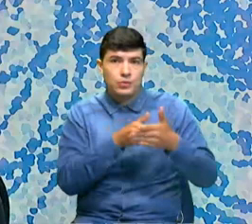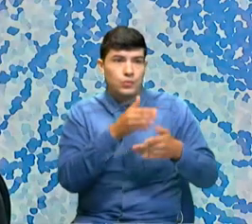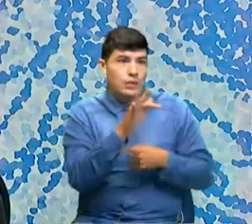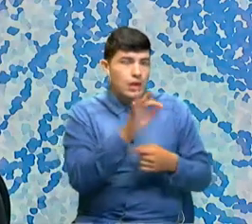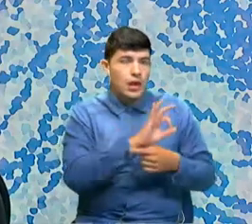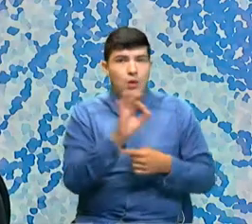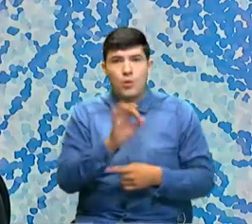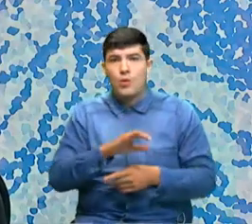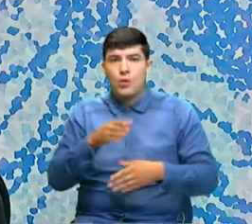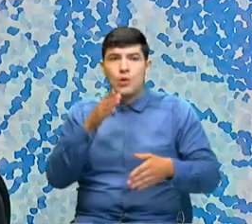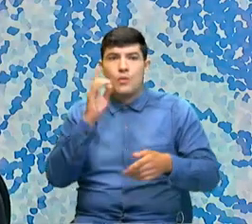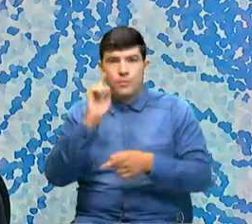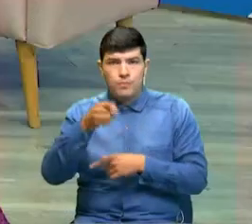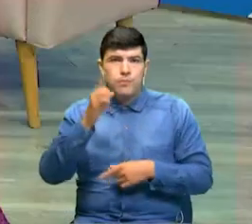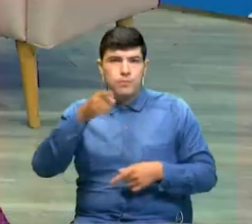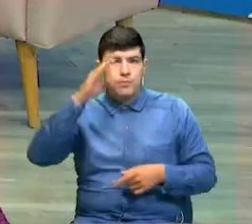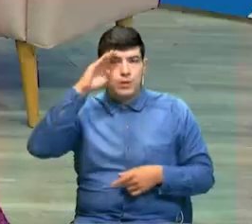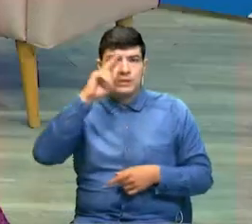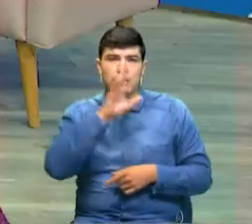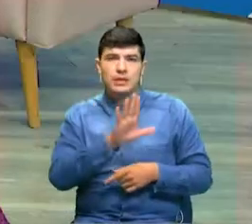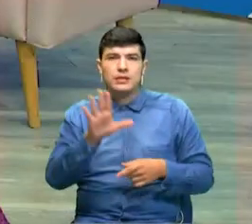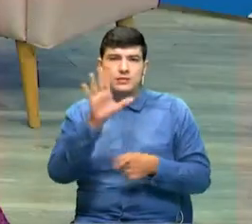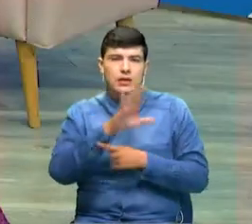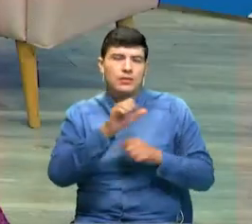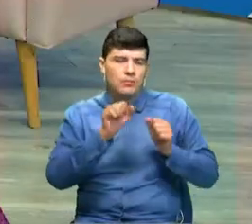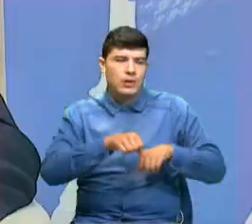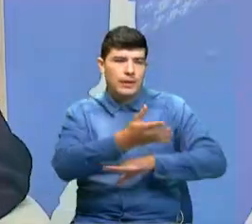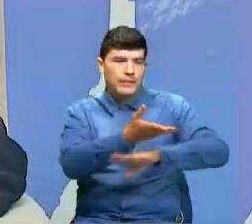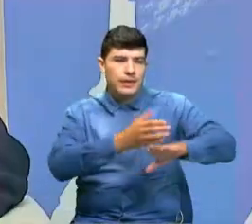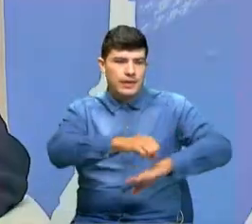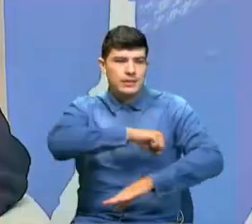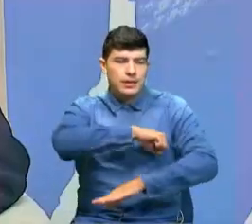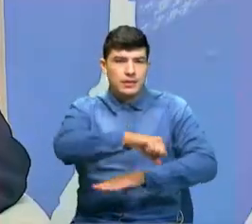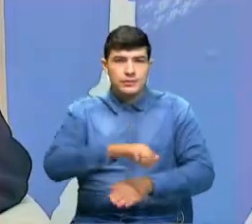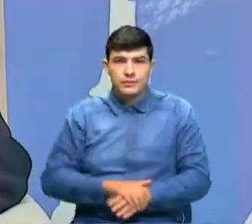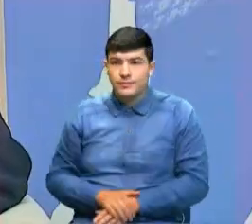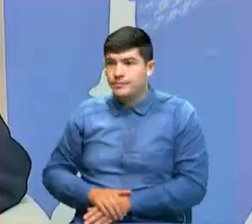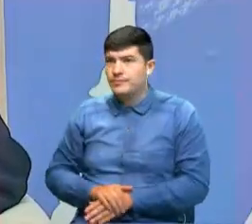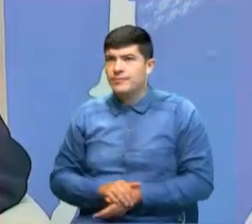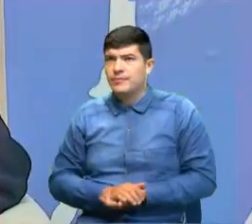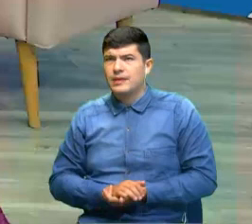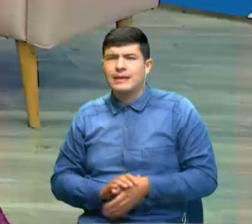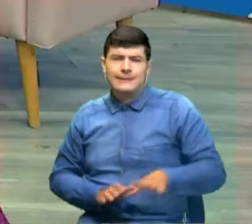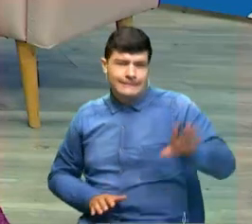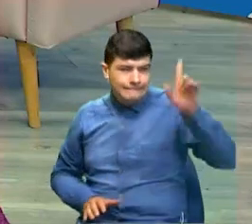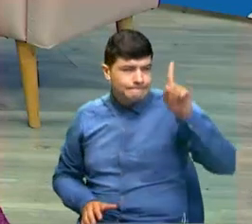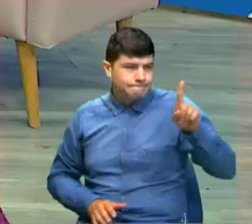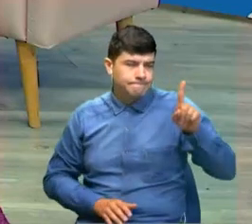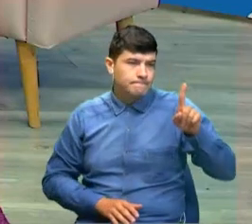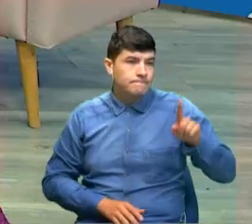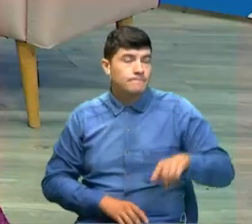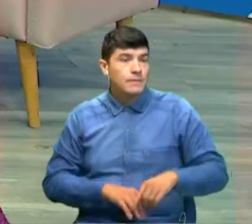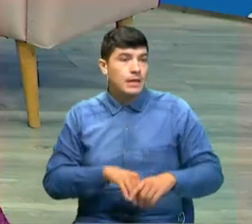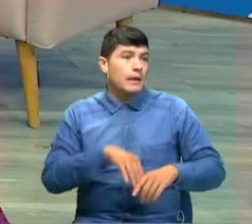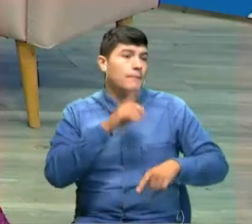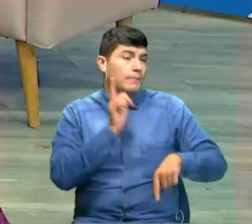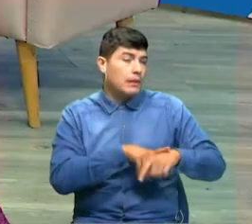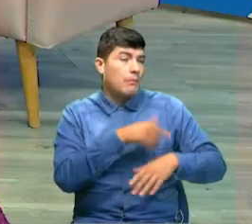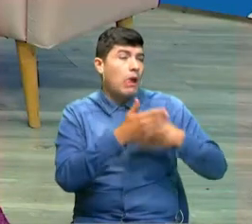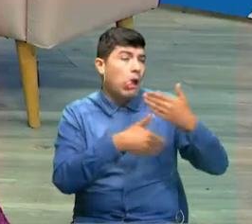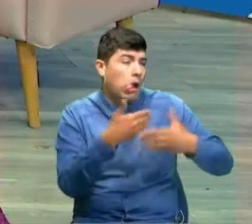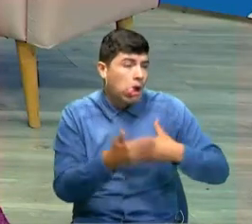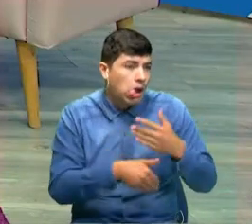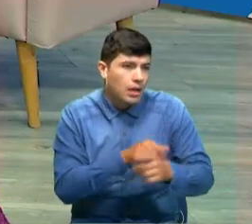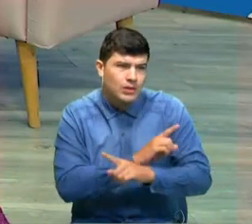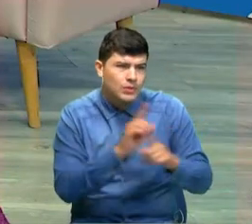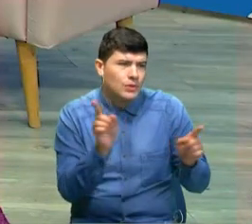podría entrar por vía policiva a exigir ese derecho. Bueno, hay otra situación, abogado. Para no llevarlo a la vía larga, ¿no? Que okay. sería un